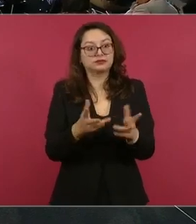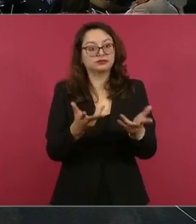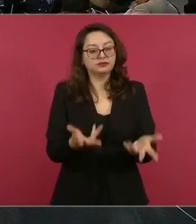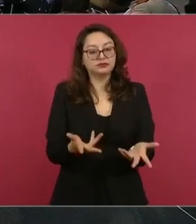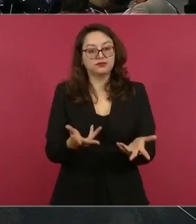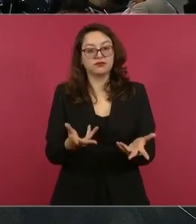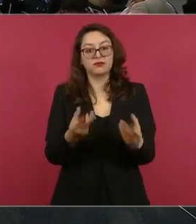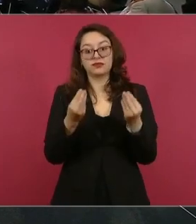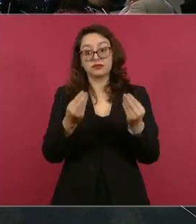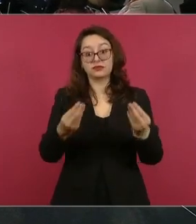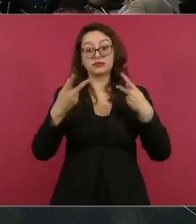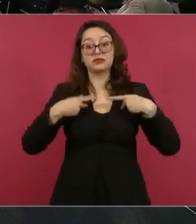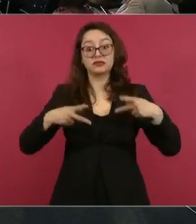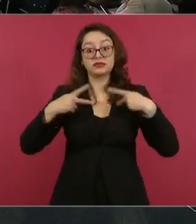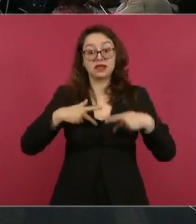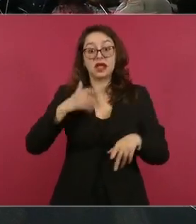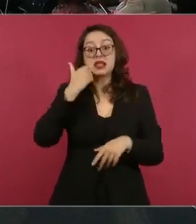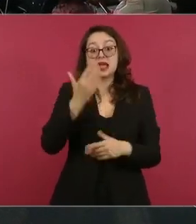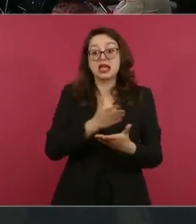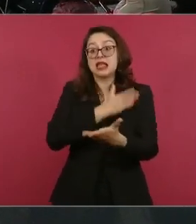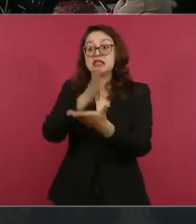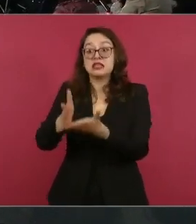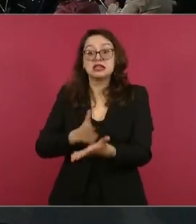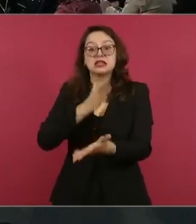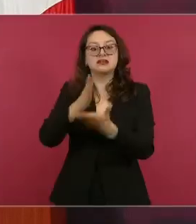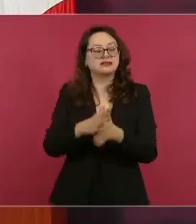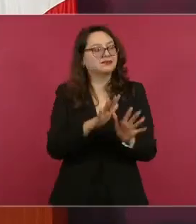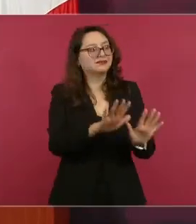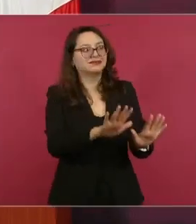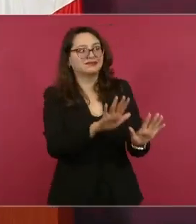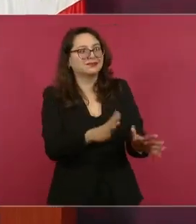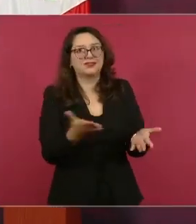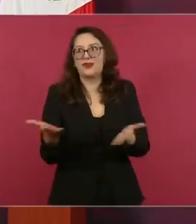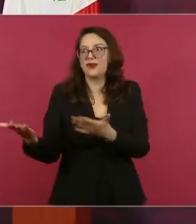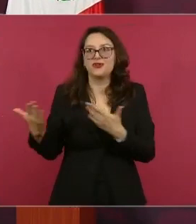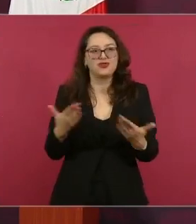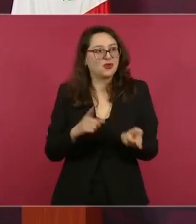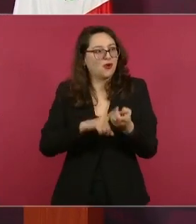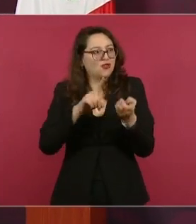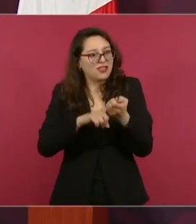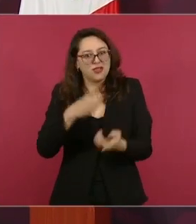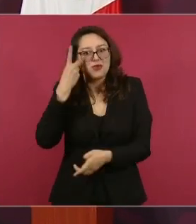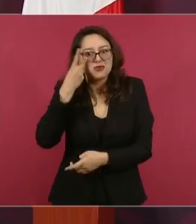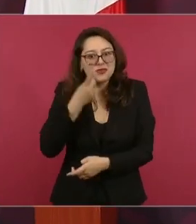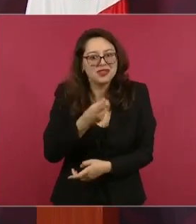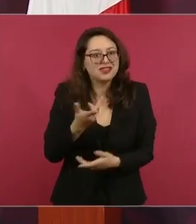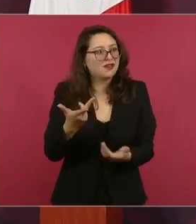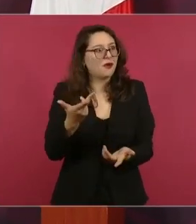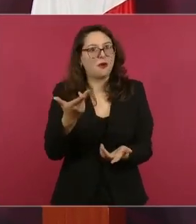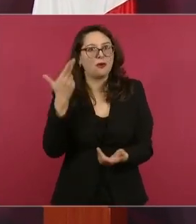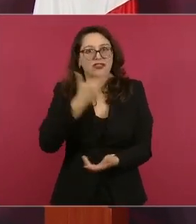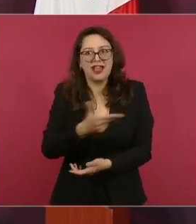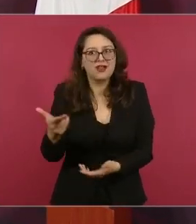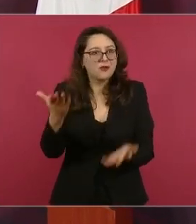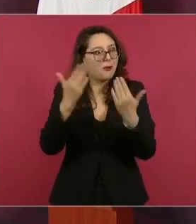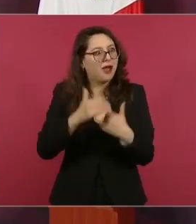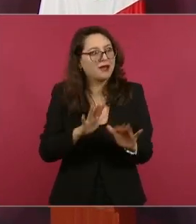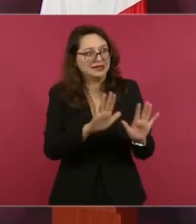embajadas, ayudar y todo, pero hay dificultades todavía para el hospedaje.